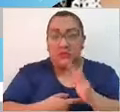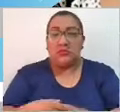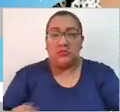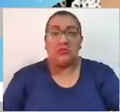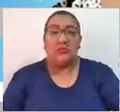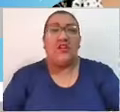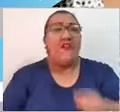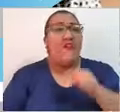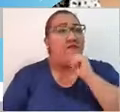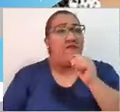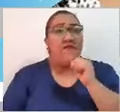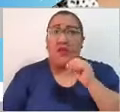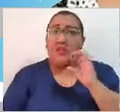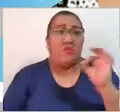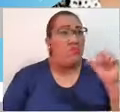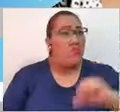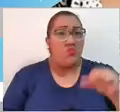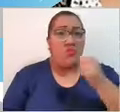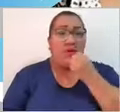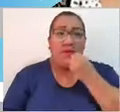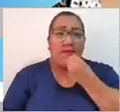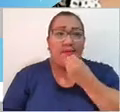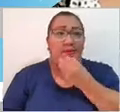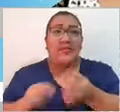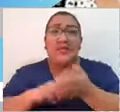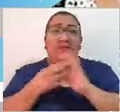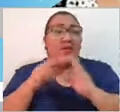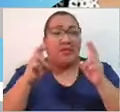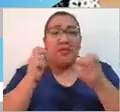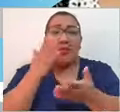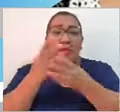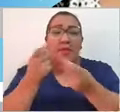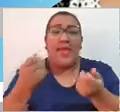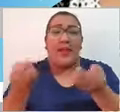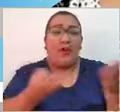como una falta grave. Entonces, hay un perjuicio económico